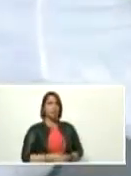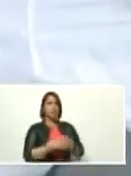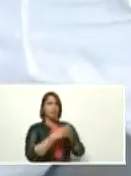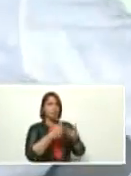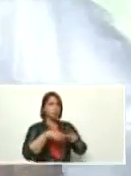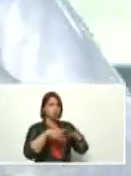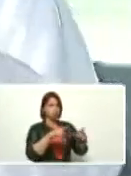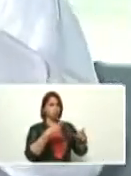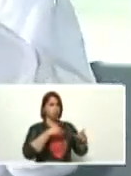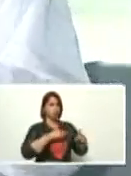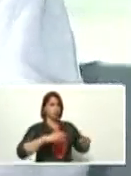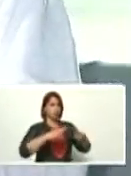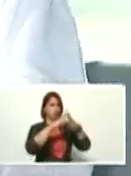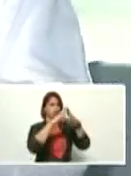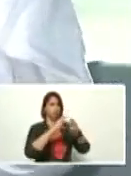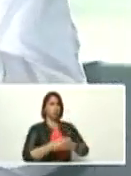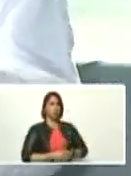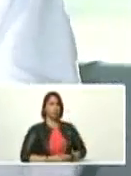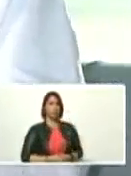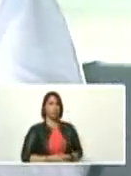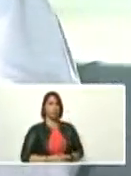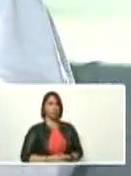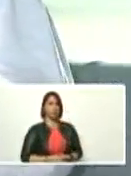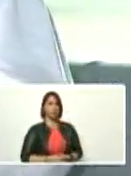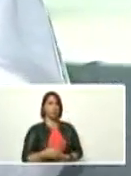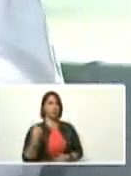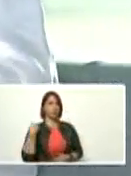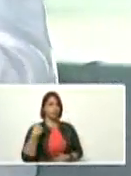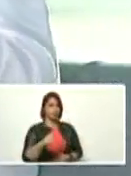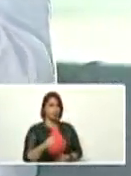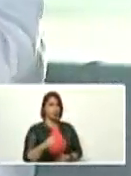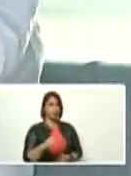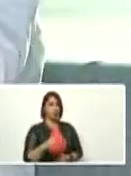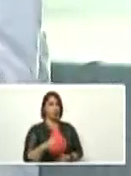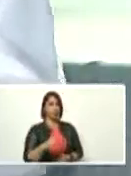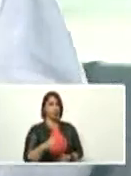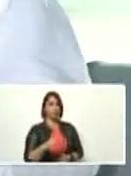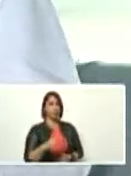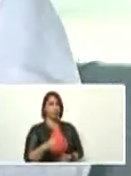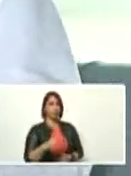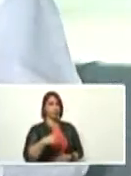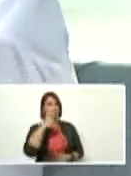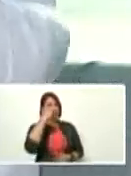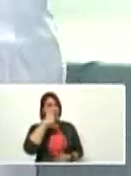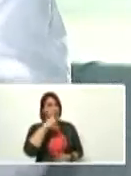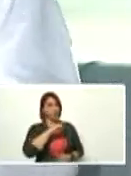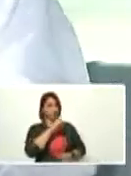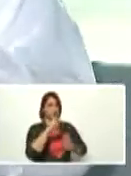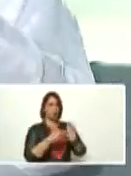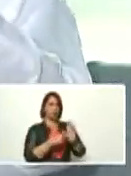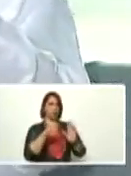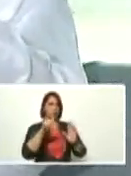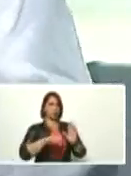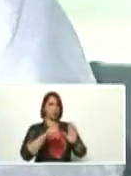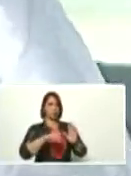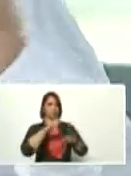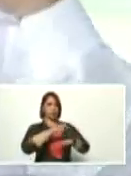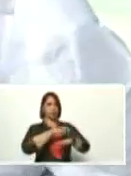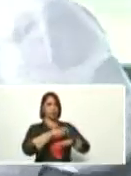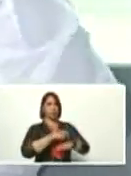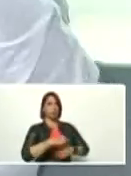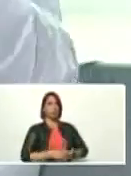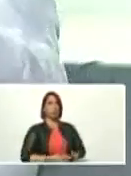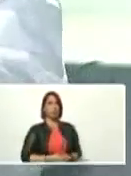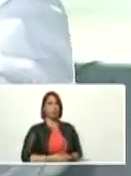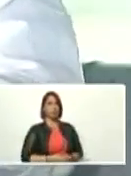partes los encontramos y tienen, ¿verdad?, la convicción absoluta de que este tiempo es un